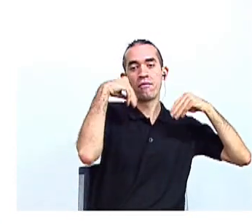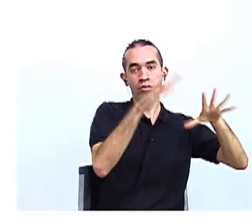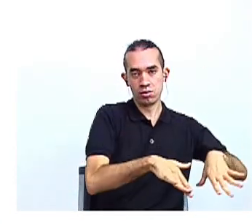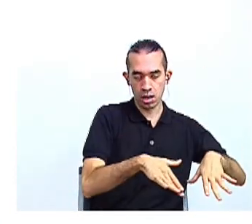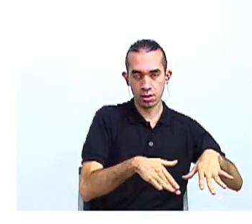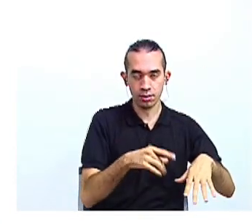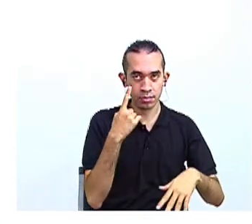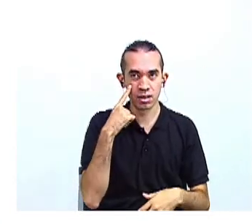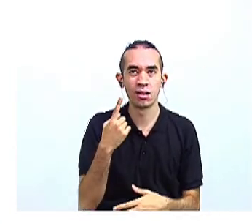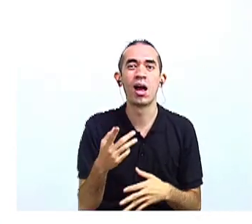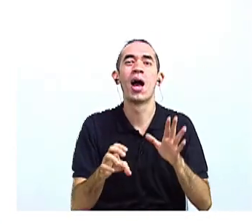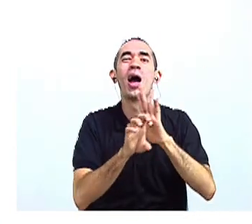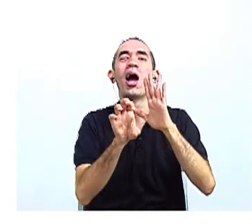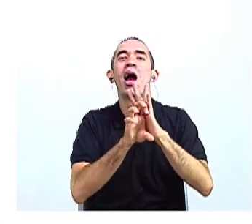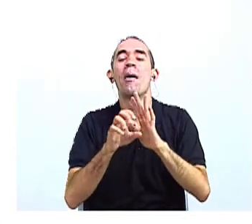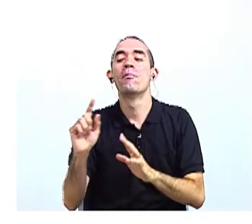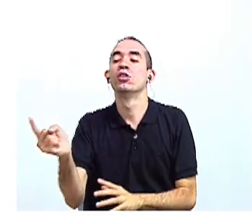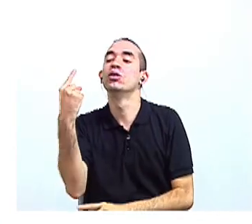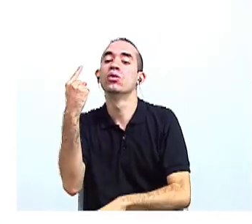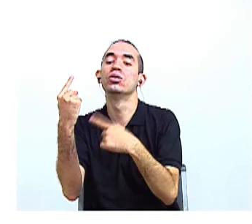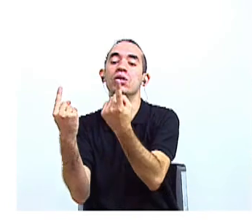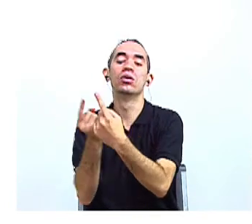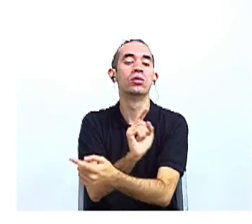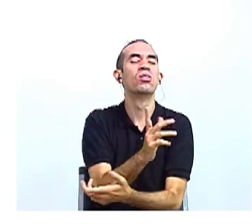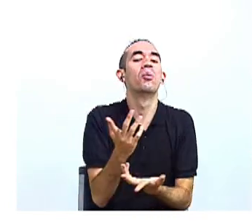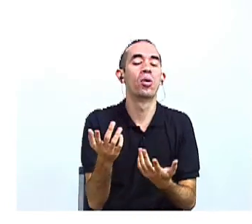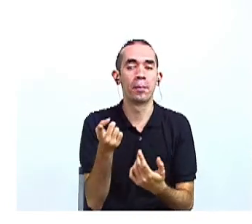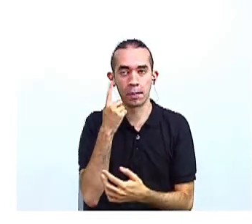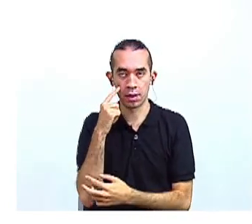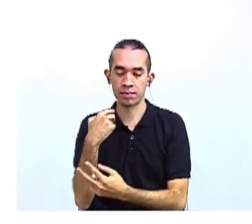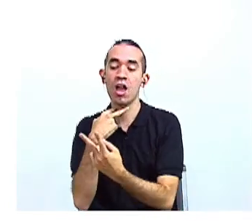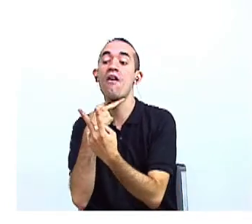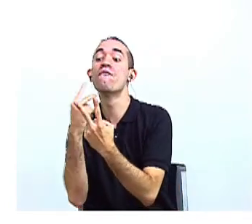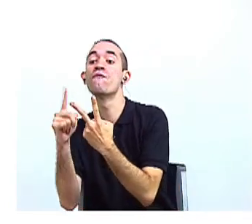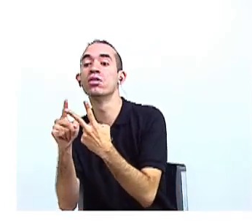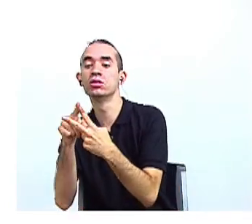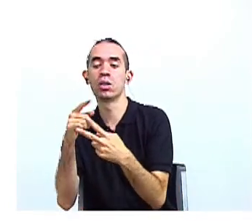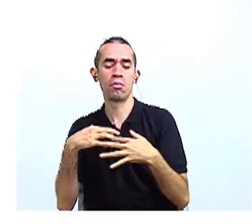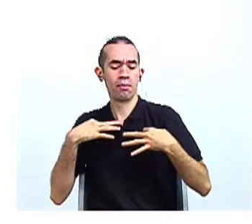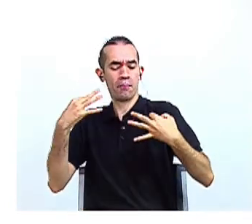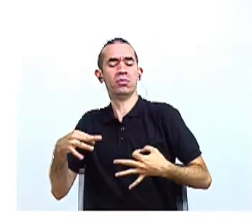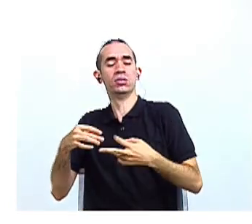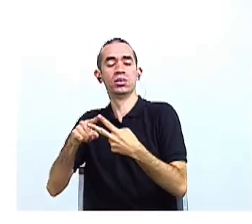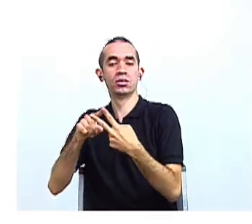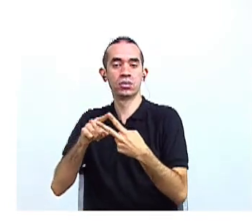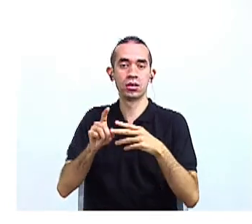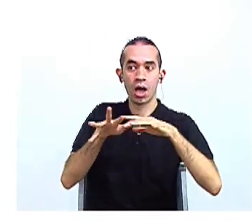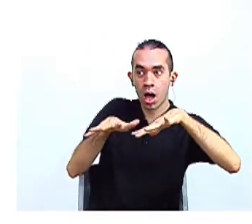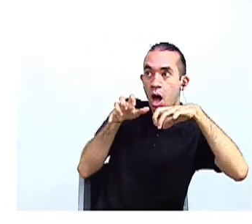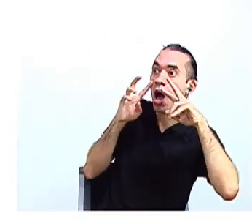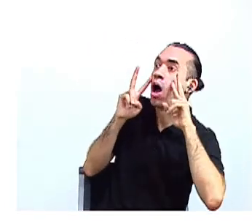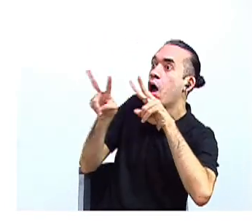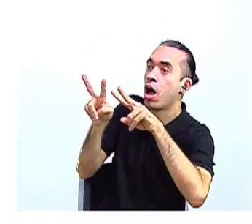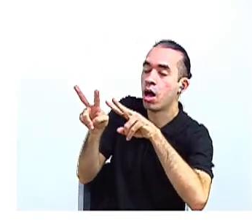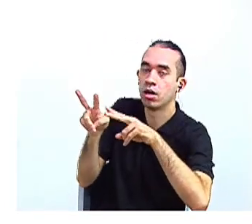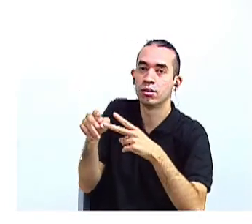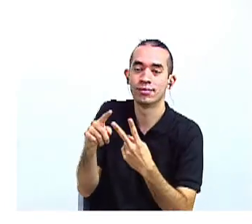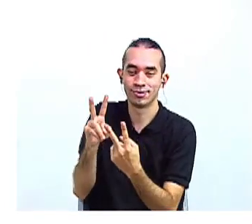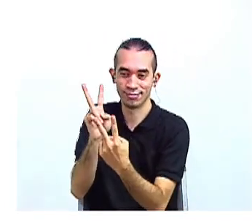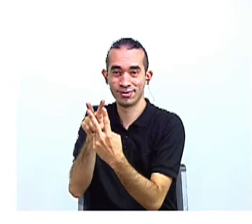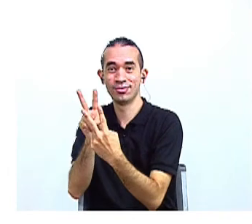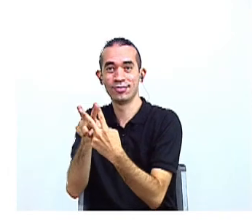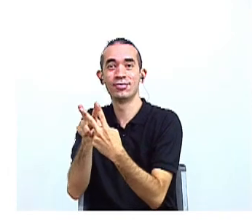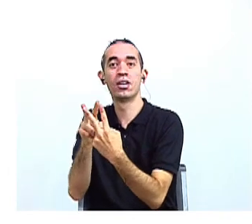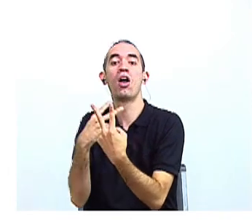plural. Pero ¿qué pasa si estuvieran en singular? Su voz y su presencia atraían al público. Si ven con detalle, en este